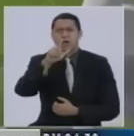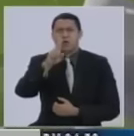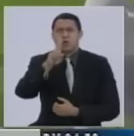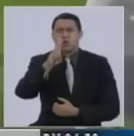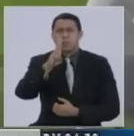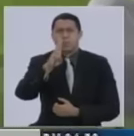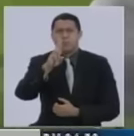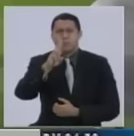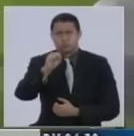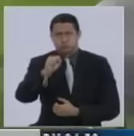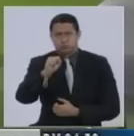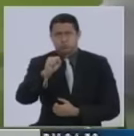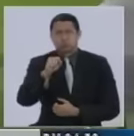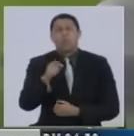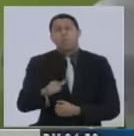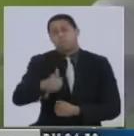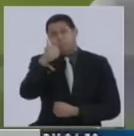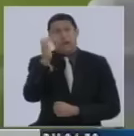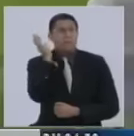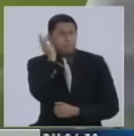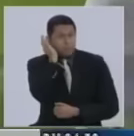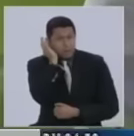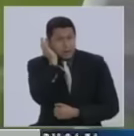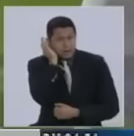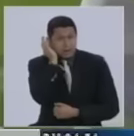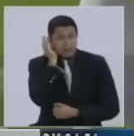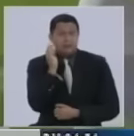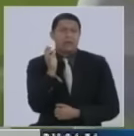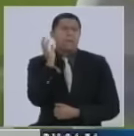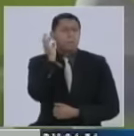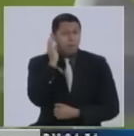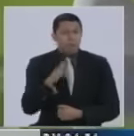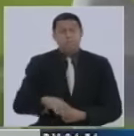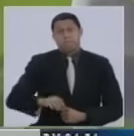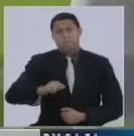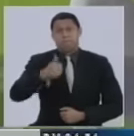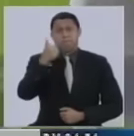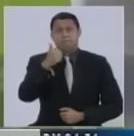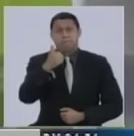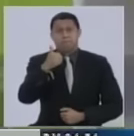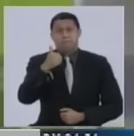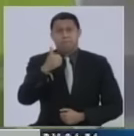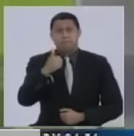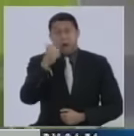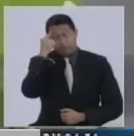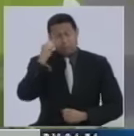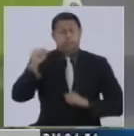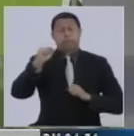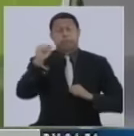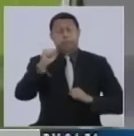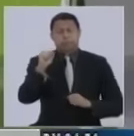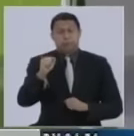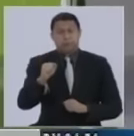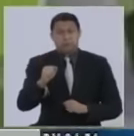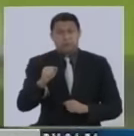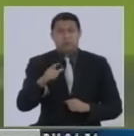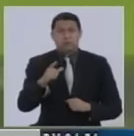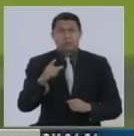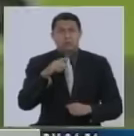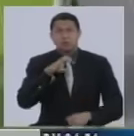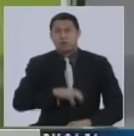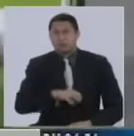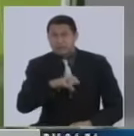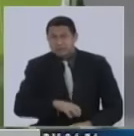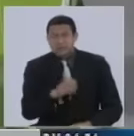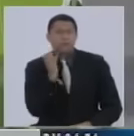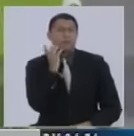más en la mujer también en la mujer le puede dar más más ataques de epilepsia a la mujer con epilepsia durante la menstruación